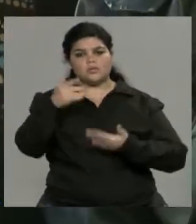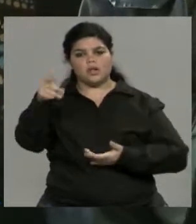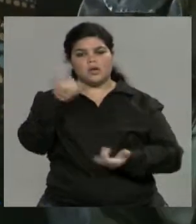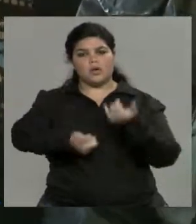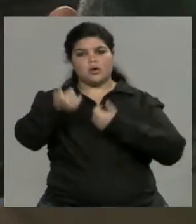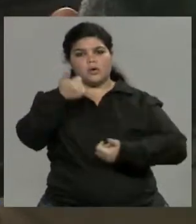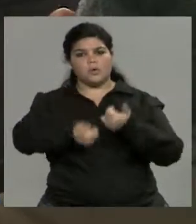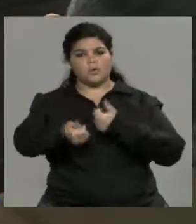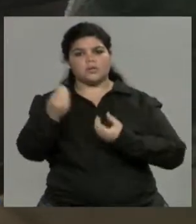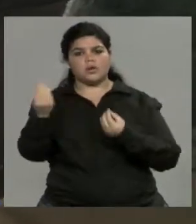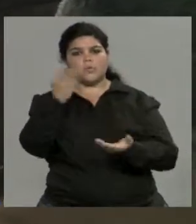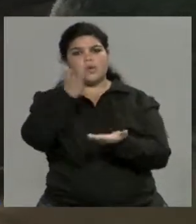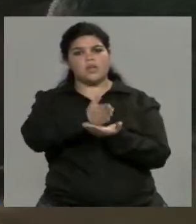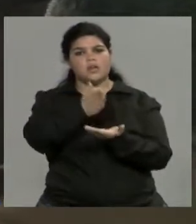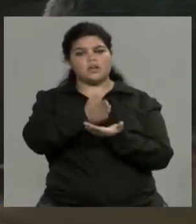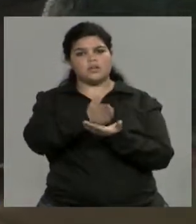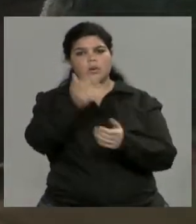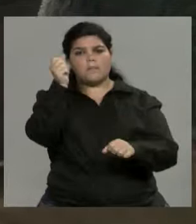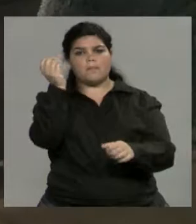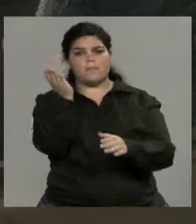estas jornadas de derecho penal juvenil.